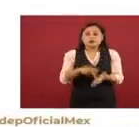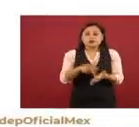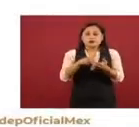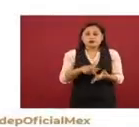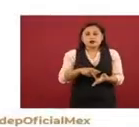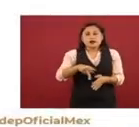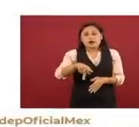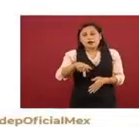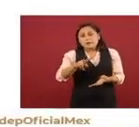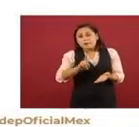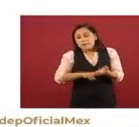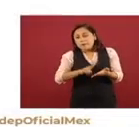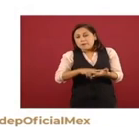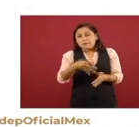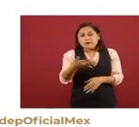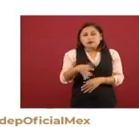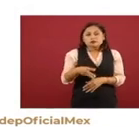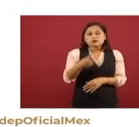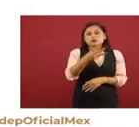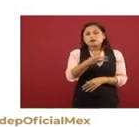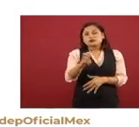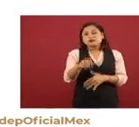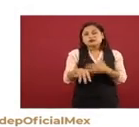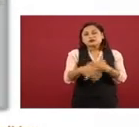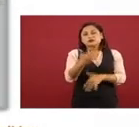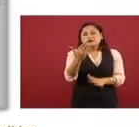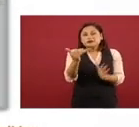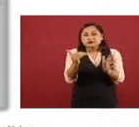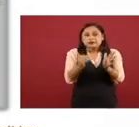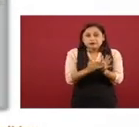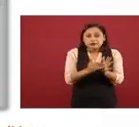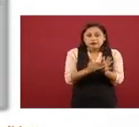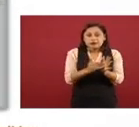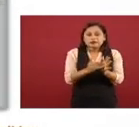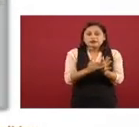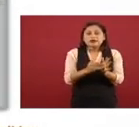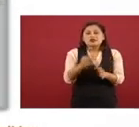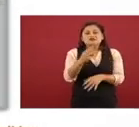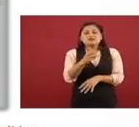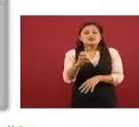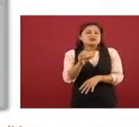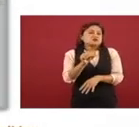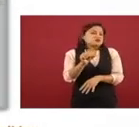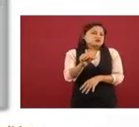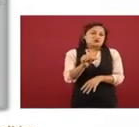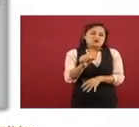Esta mañana, durante la conferencia del presidente de México, se anunció la sexta subasta en Los Pinos.